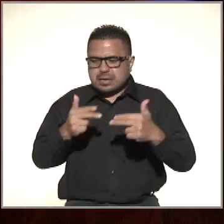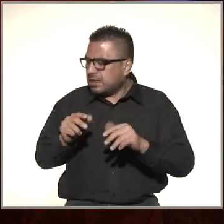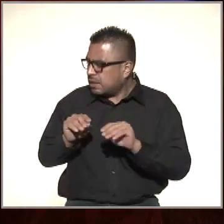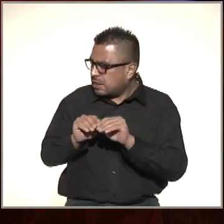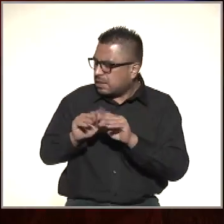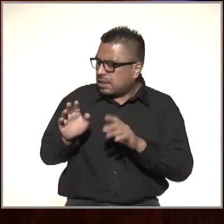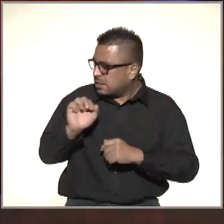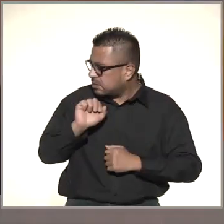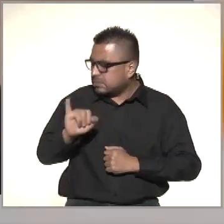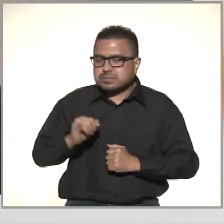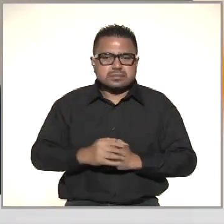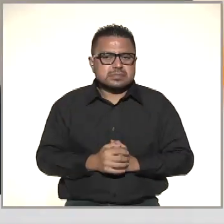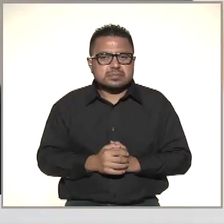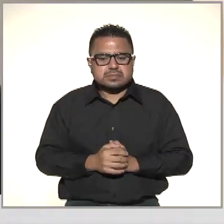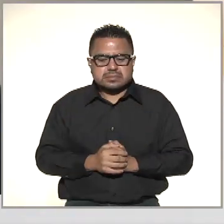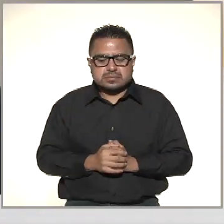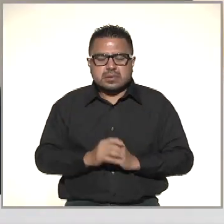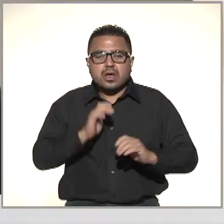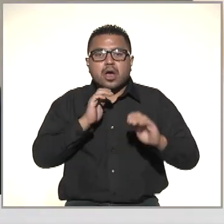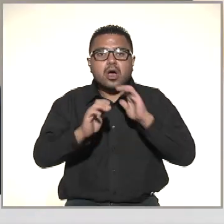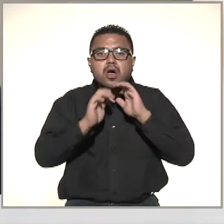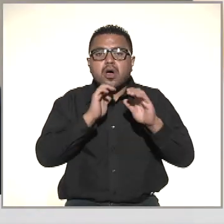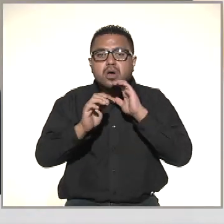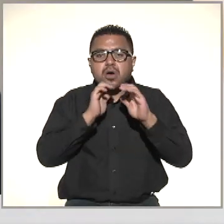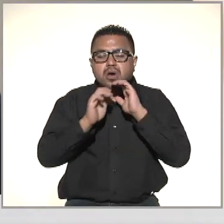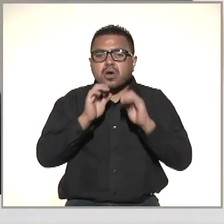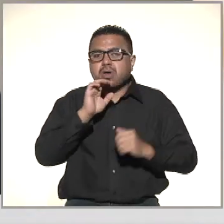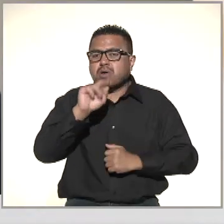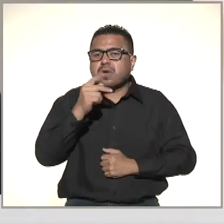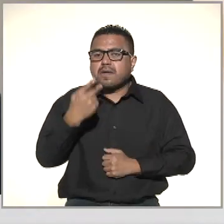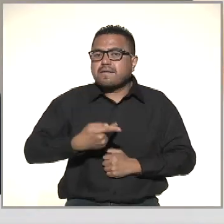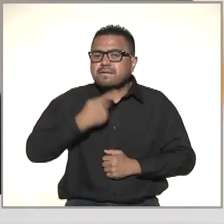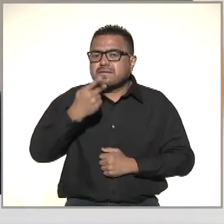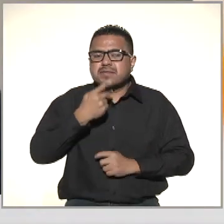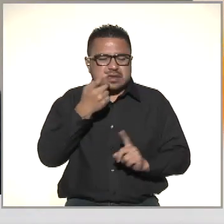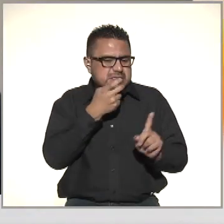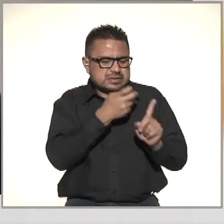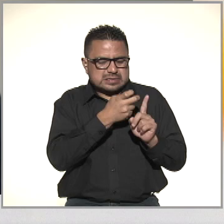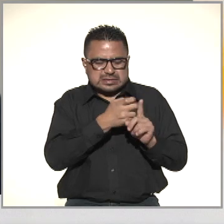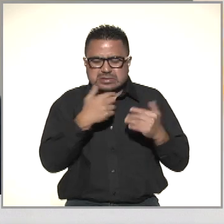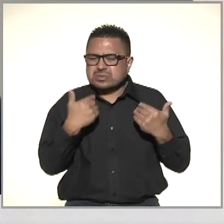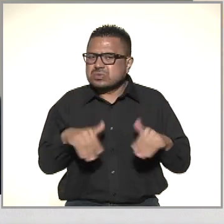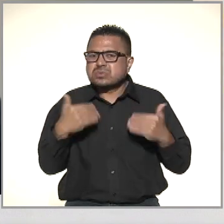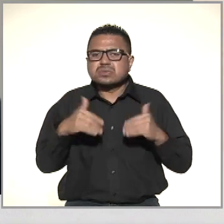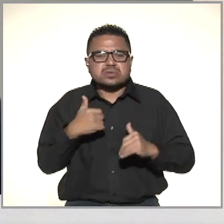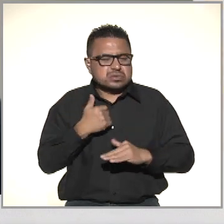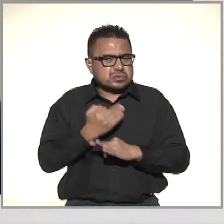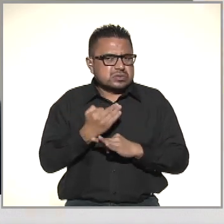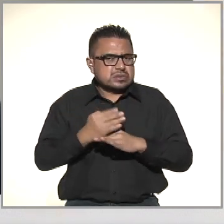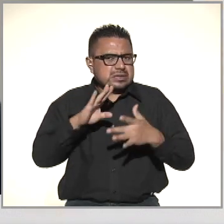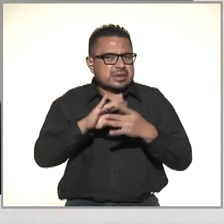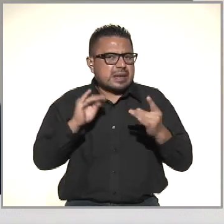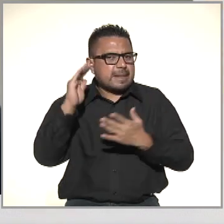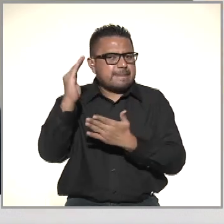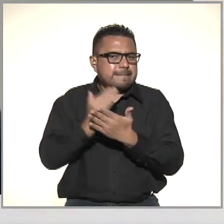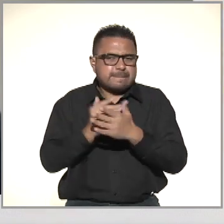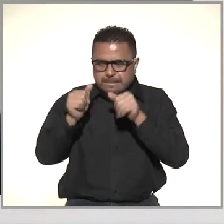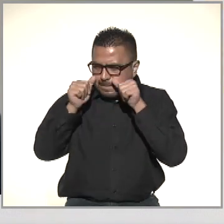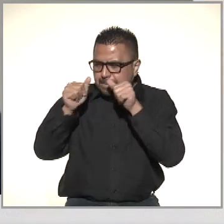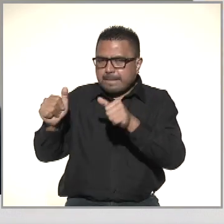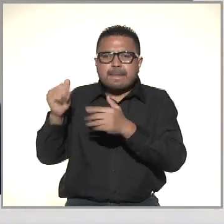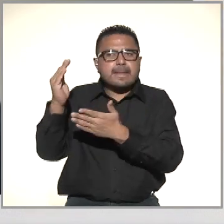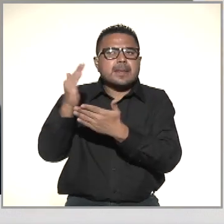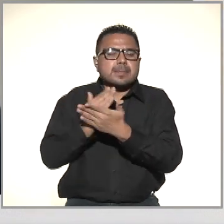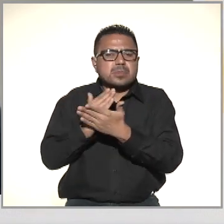adelante. La comunicación no verbal es una dimensión yo diría poco atendida y